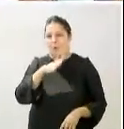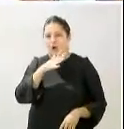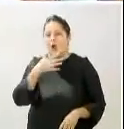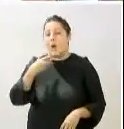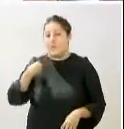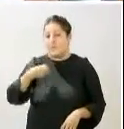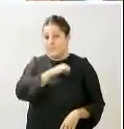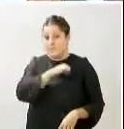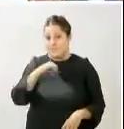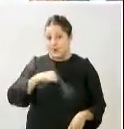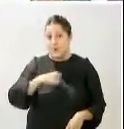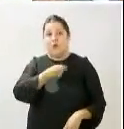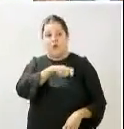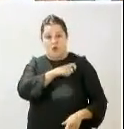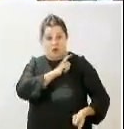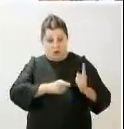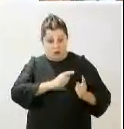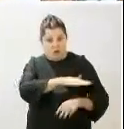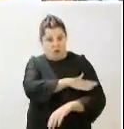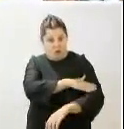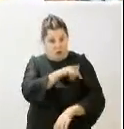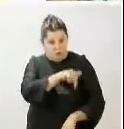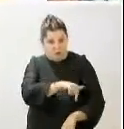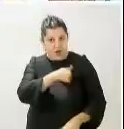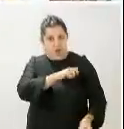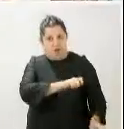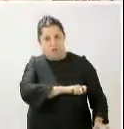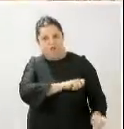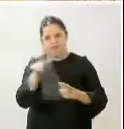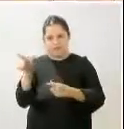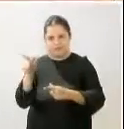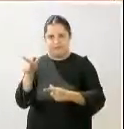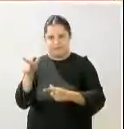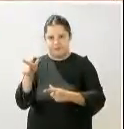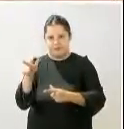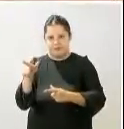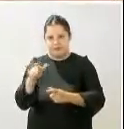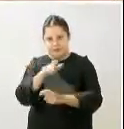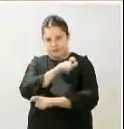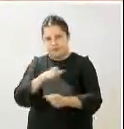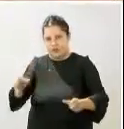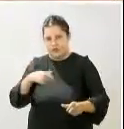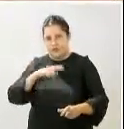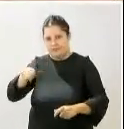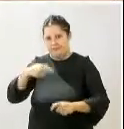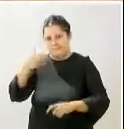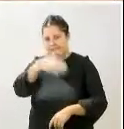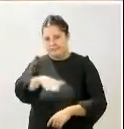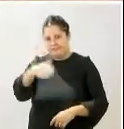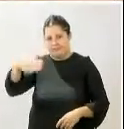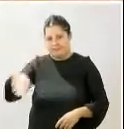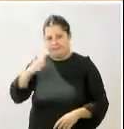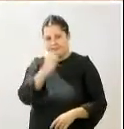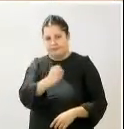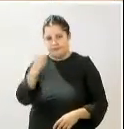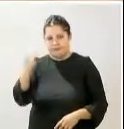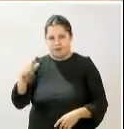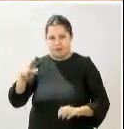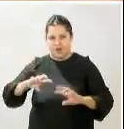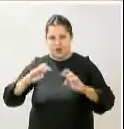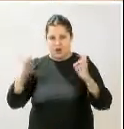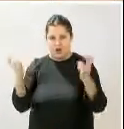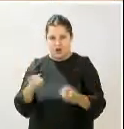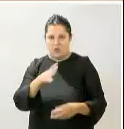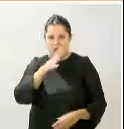gobierno franquista el que envió a los que luego fueron represaliados. Por tanto, es necesario recuperar